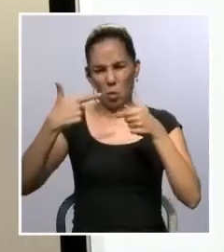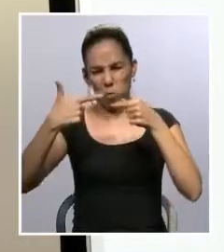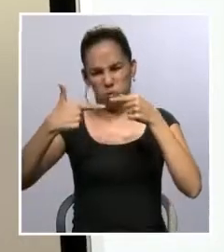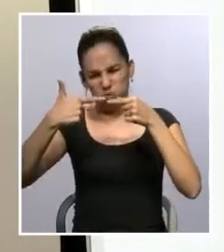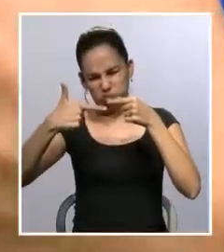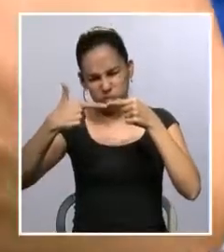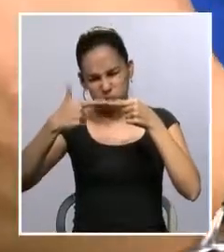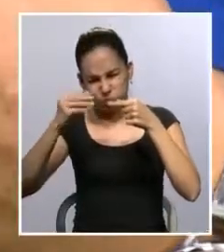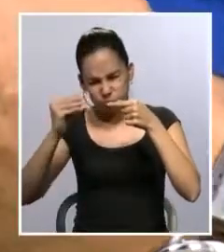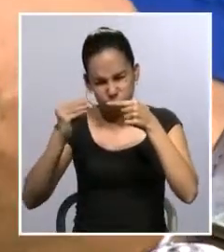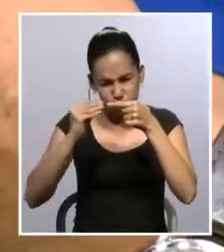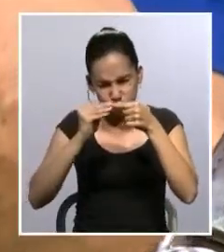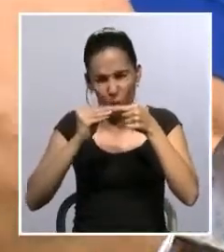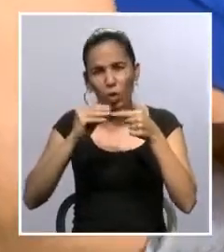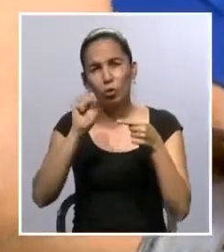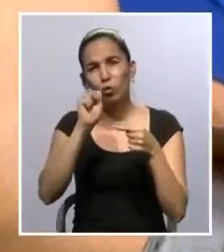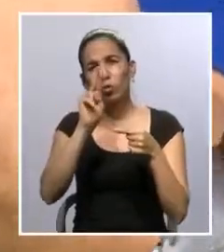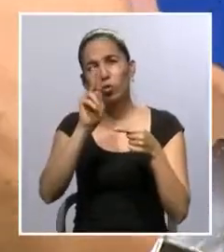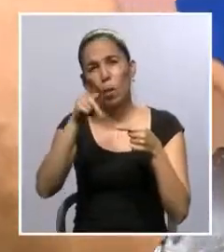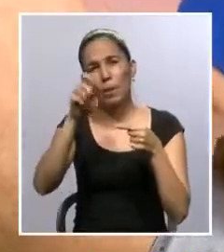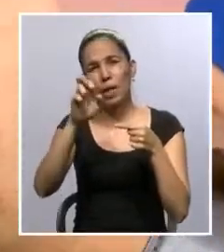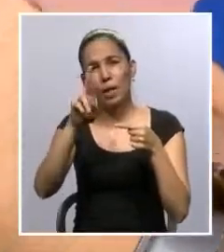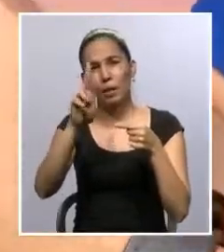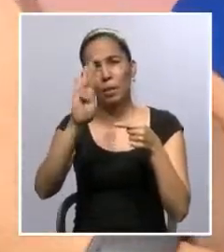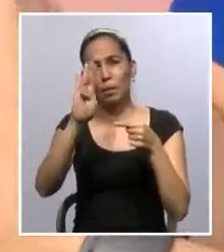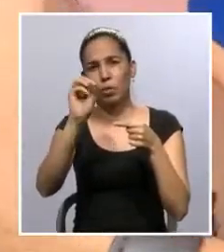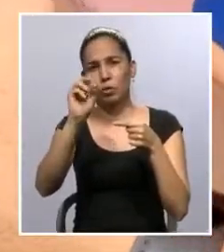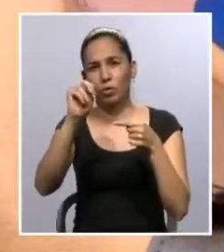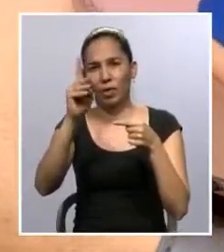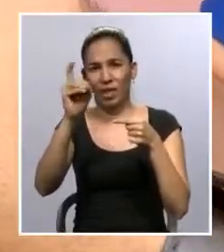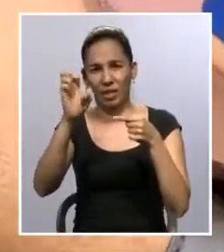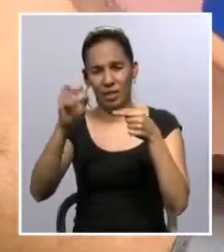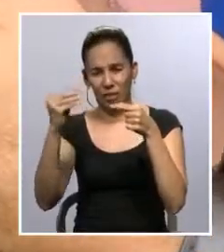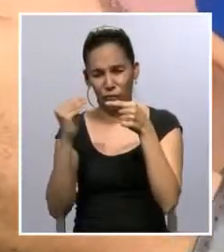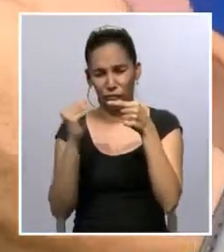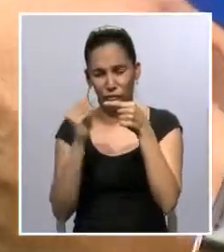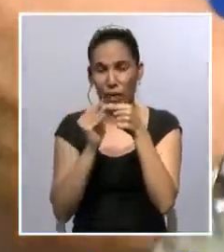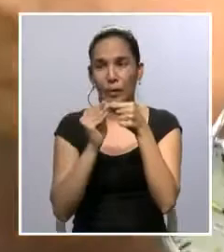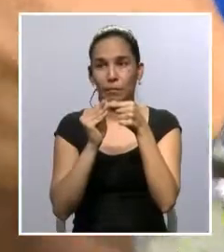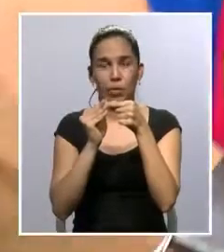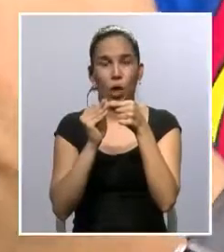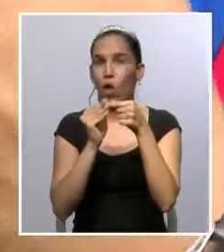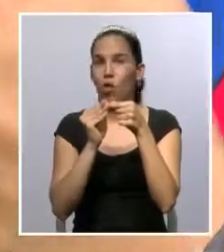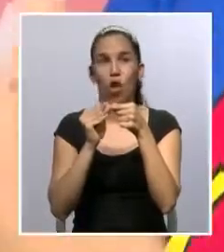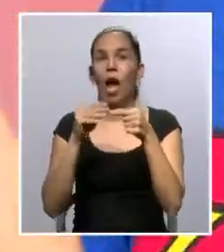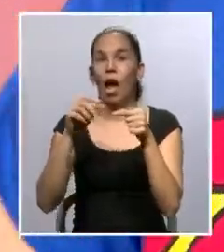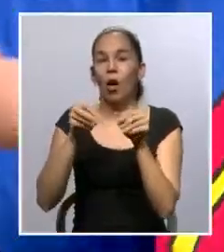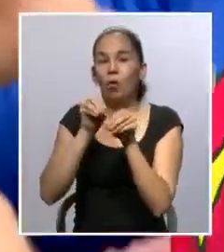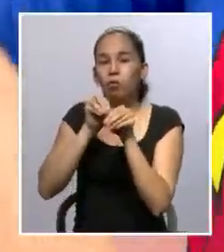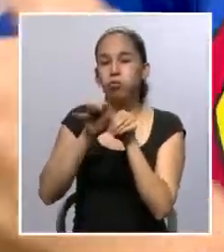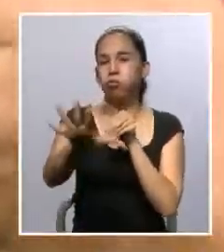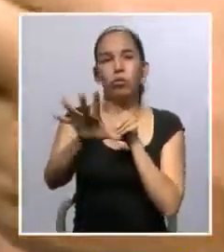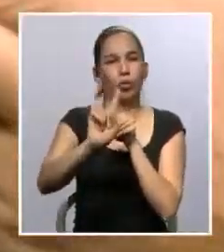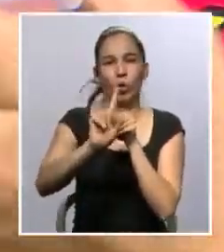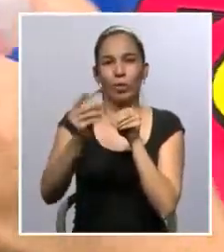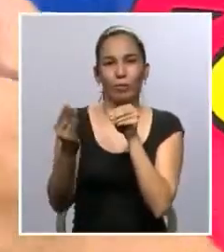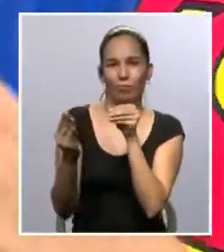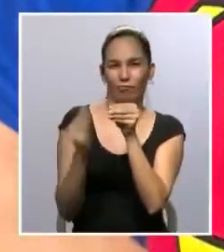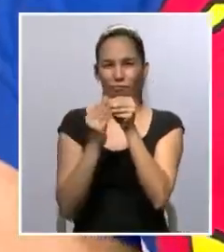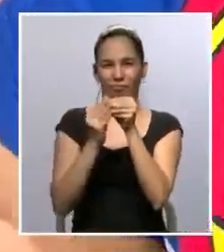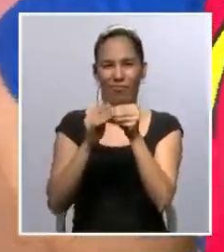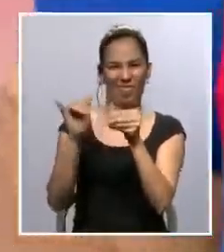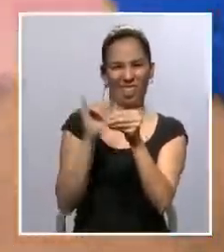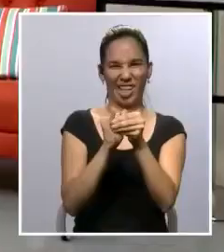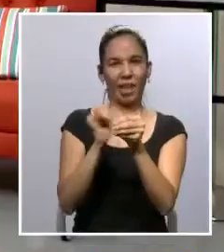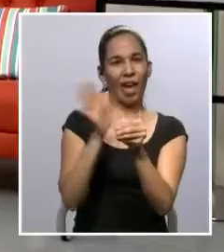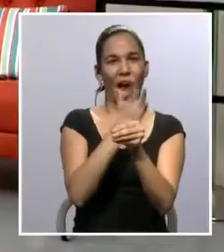no se saliera, así es que yo la comprimo y lo único que hace es comprimir el aire. Ajá. Esto es el principio de funcionamiento de un